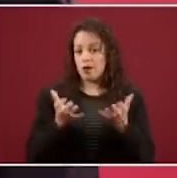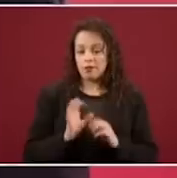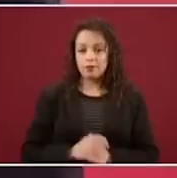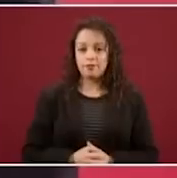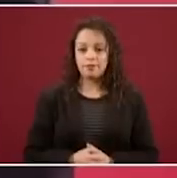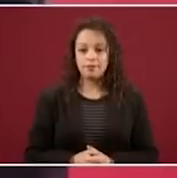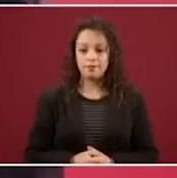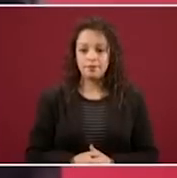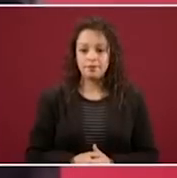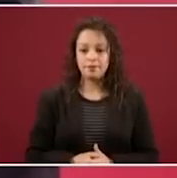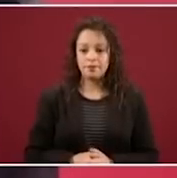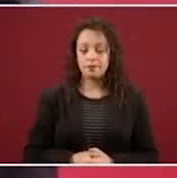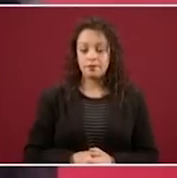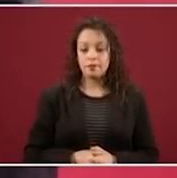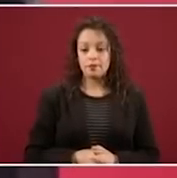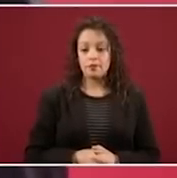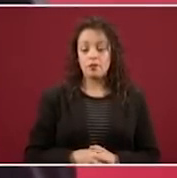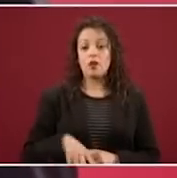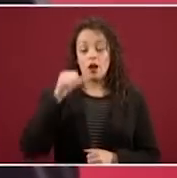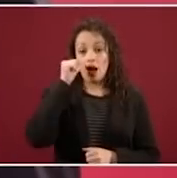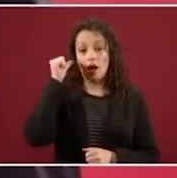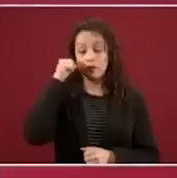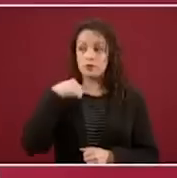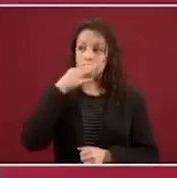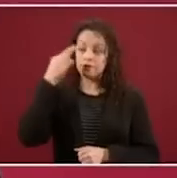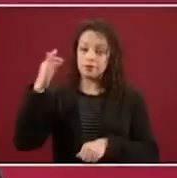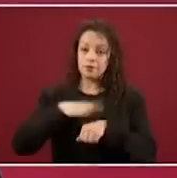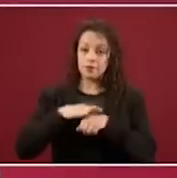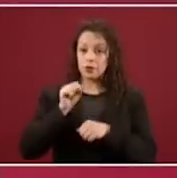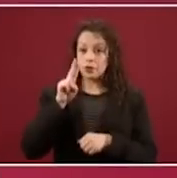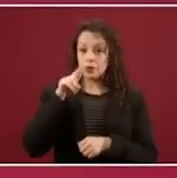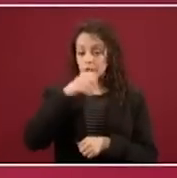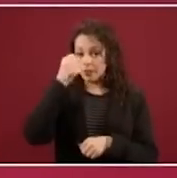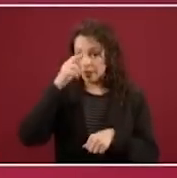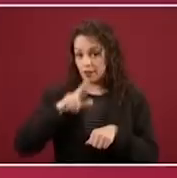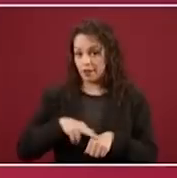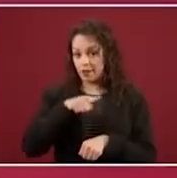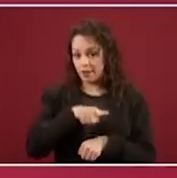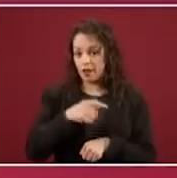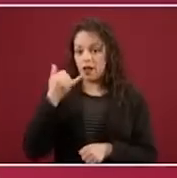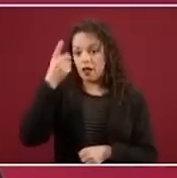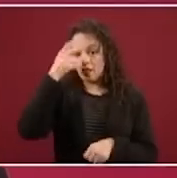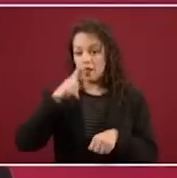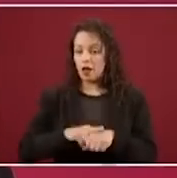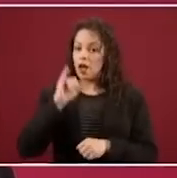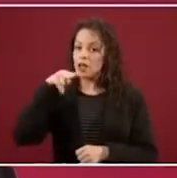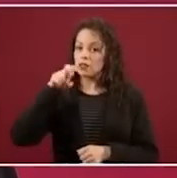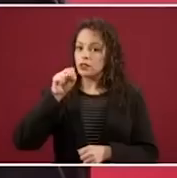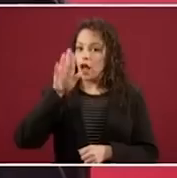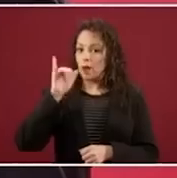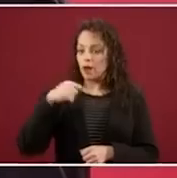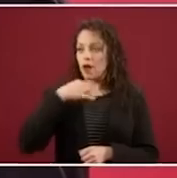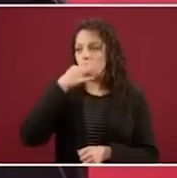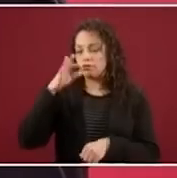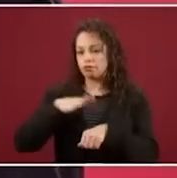instruí ayer mismo a la subsecretaria de Egresos y al director del INSABI que,